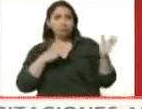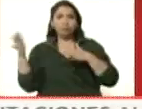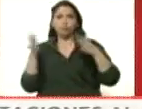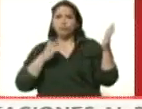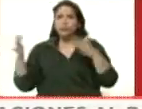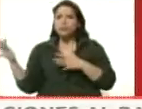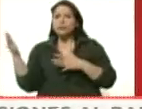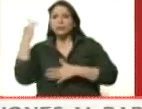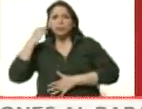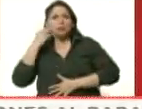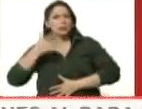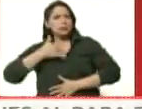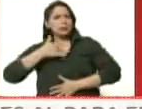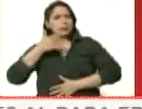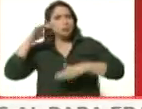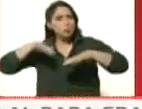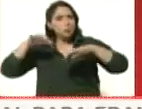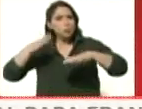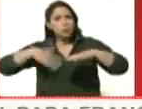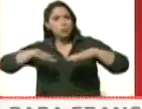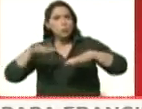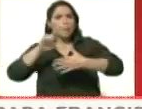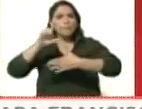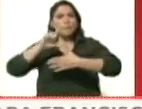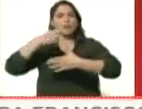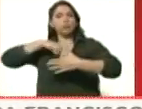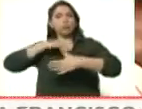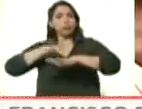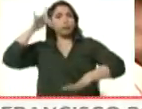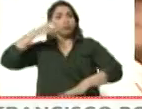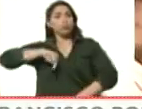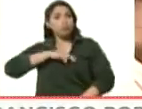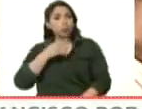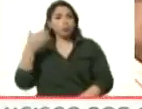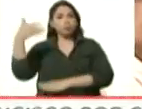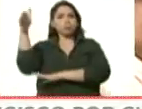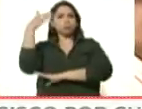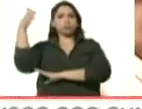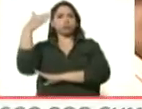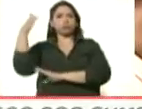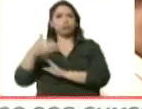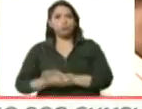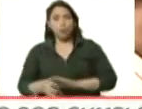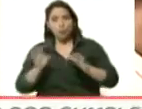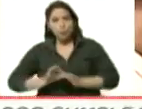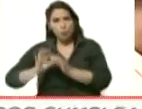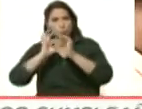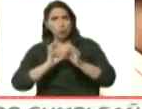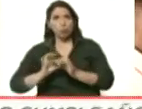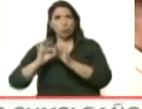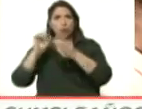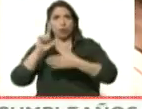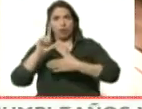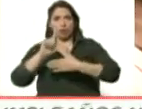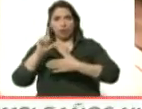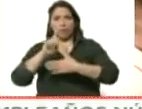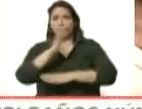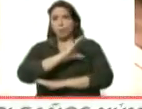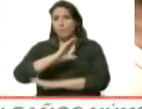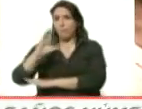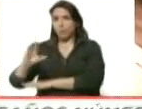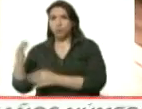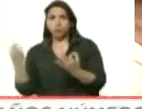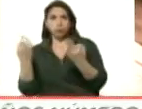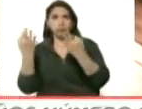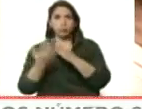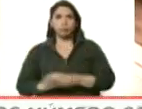siente, esta brisa con lluvia que se siente por toda América, nos tocará a nosotros levantar esa bandera de la unidad latinoamericana y caribeña